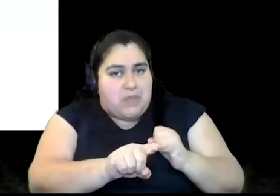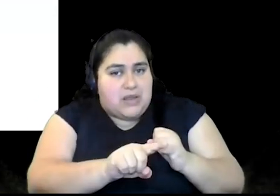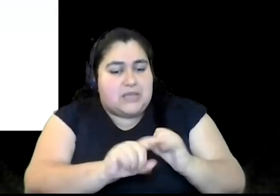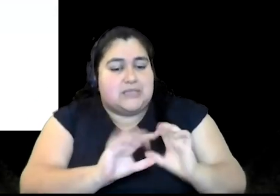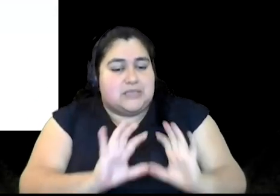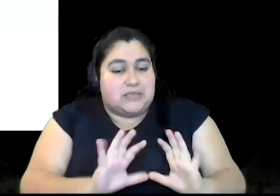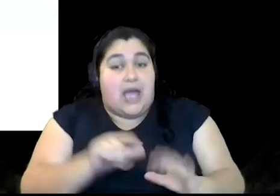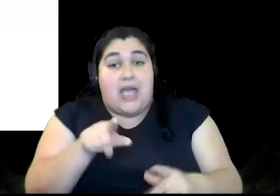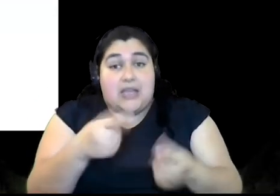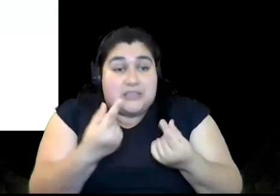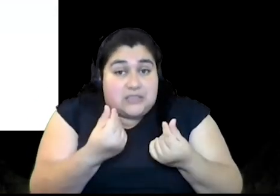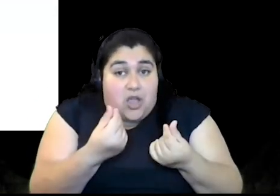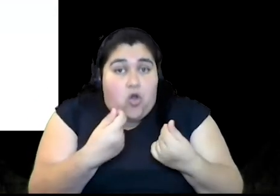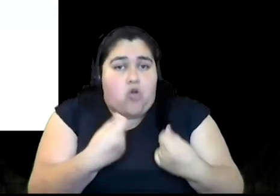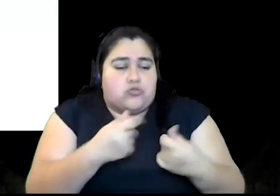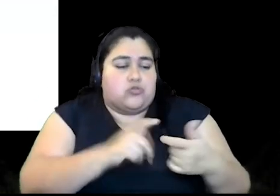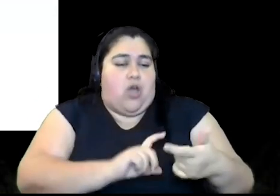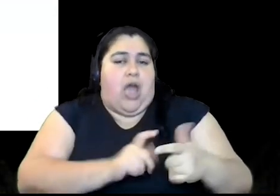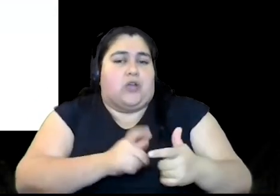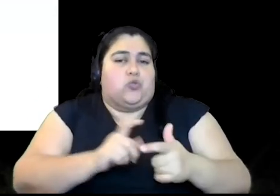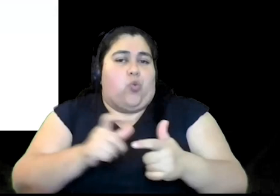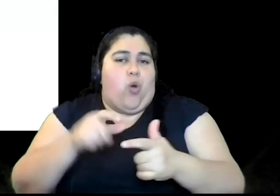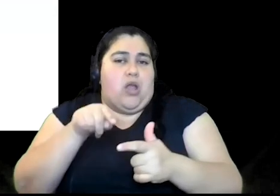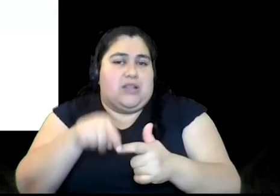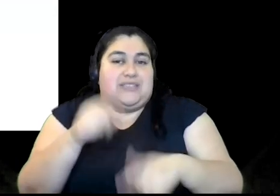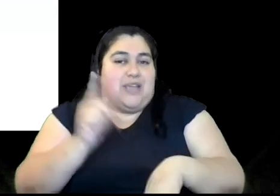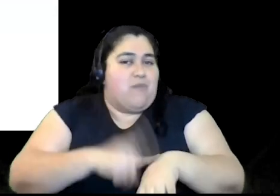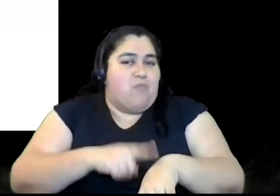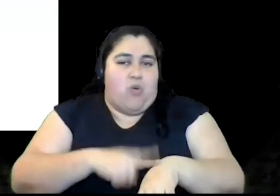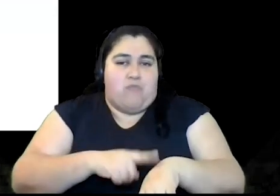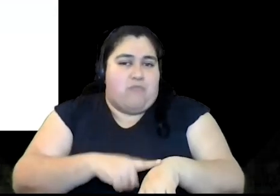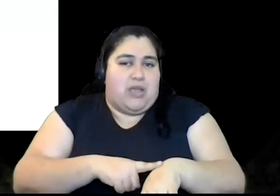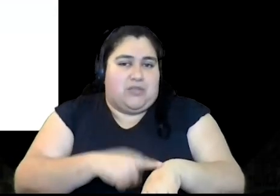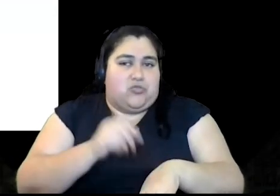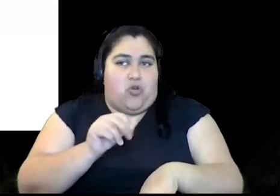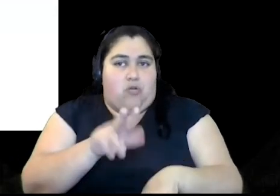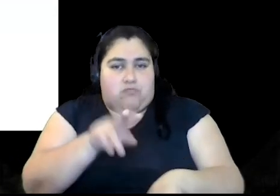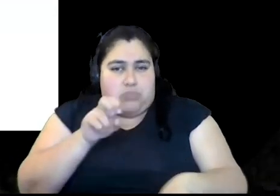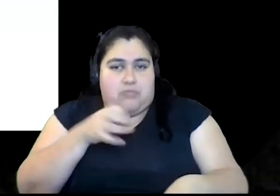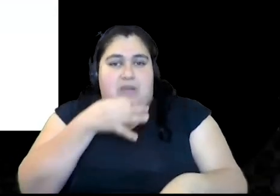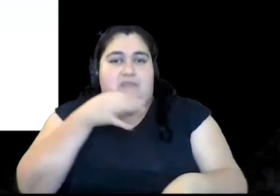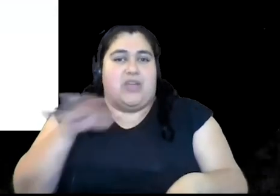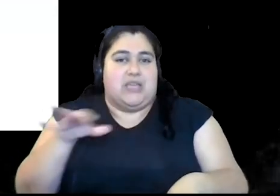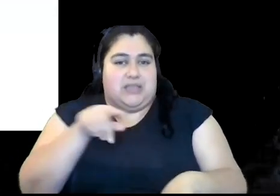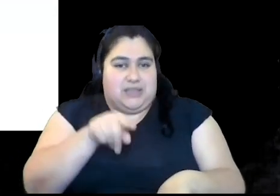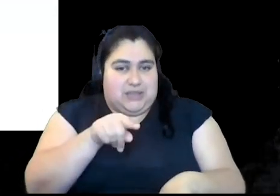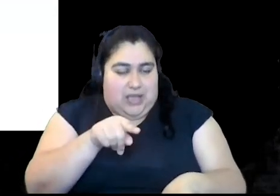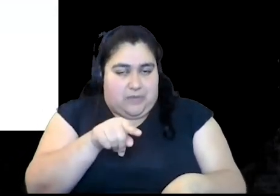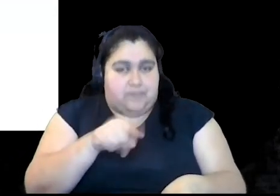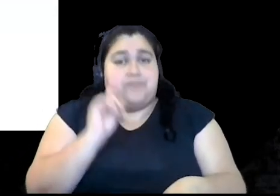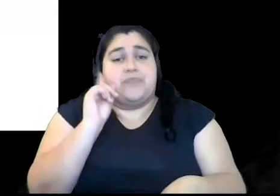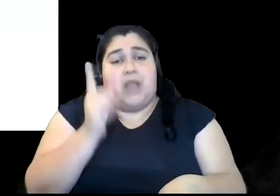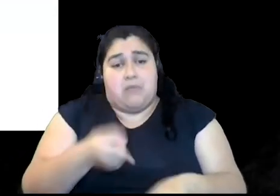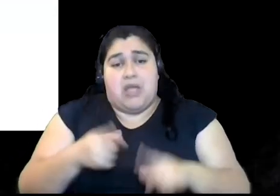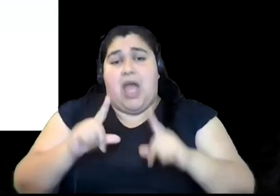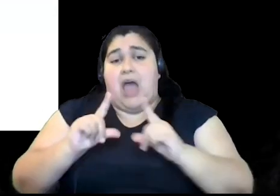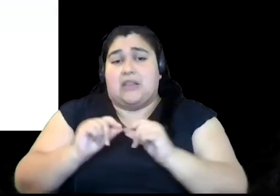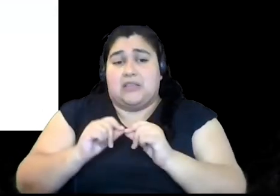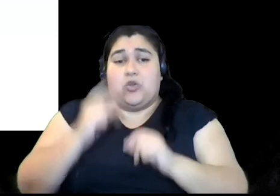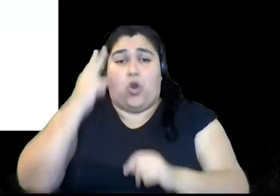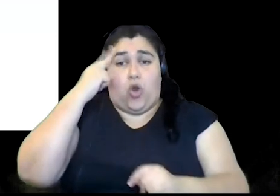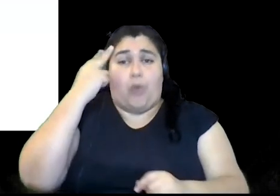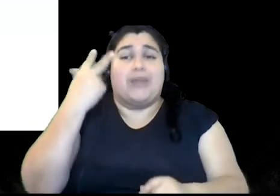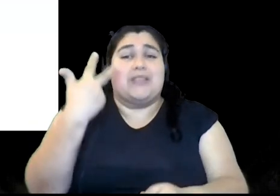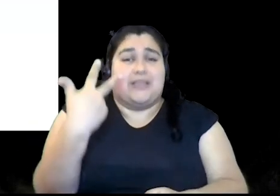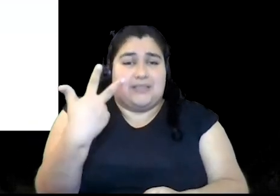ese costo se actualiza al momento de determinar la renta en una venta. También el artículo